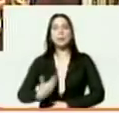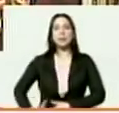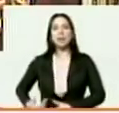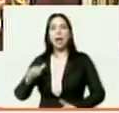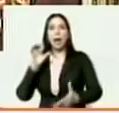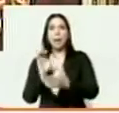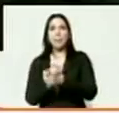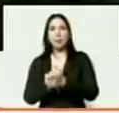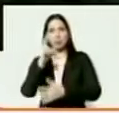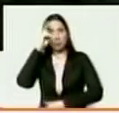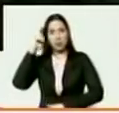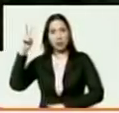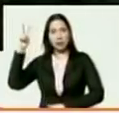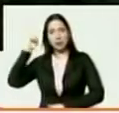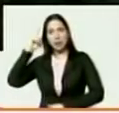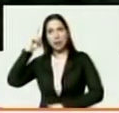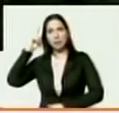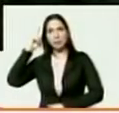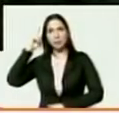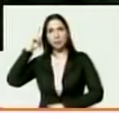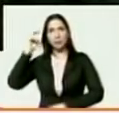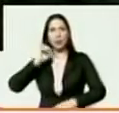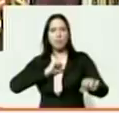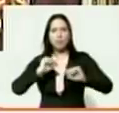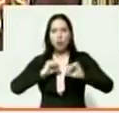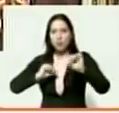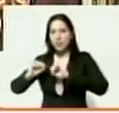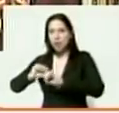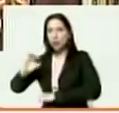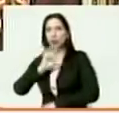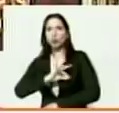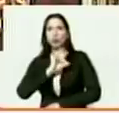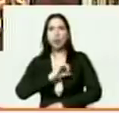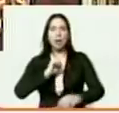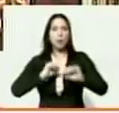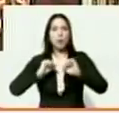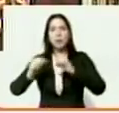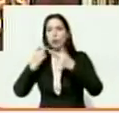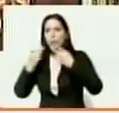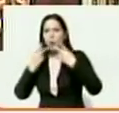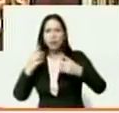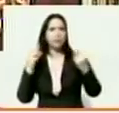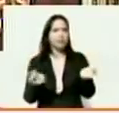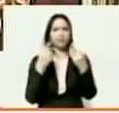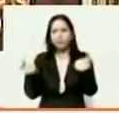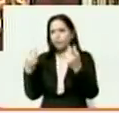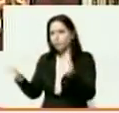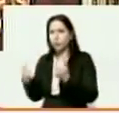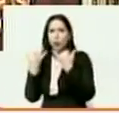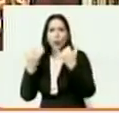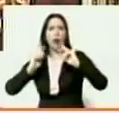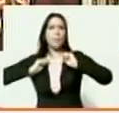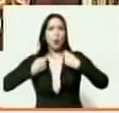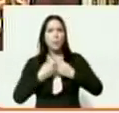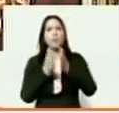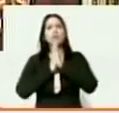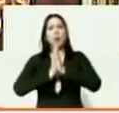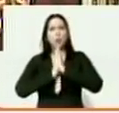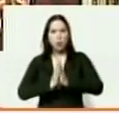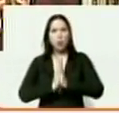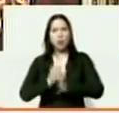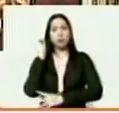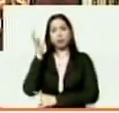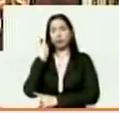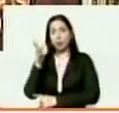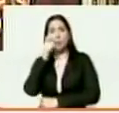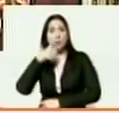la Cancillería, movimientos sociales, movimientos políticos, Activemos, Aristóbulo, el Congreso Bolivariano